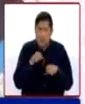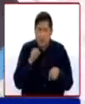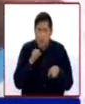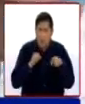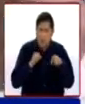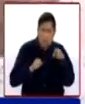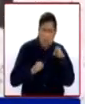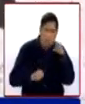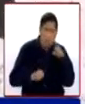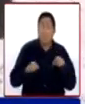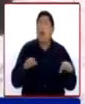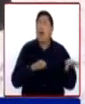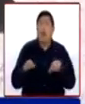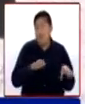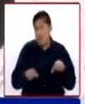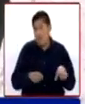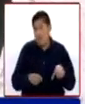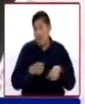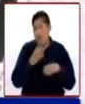robotitos aquí.